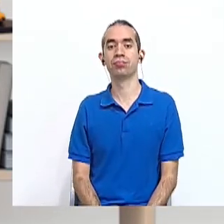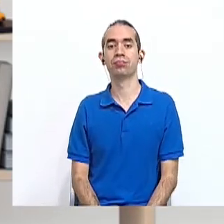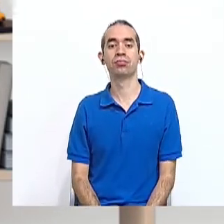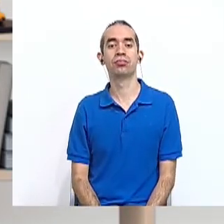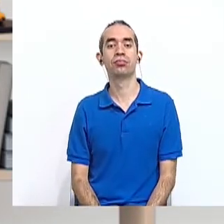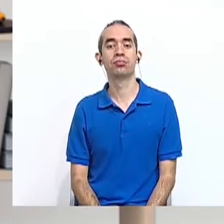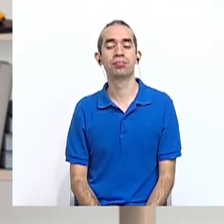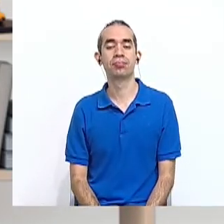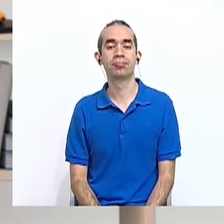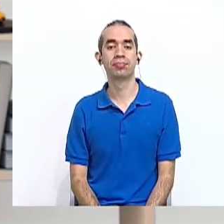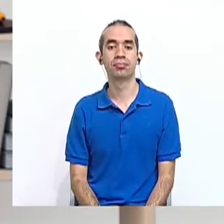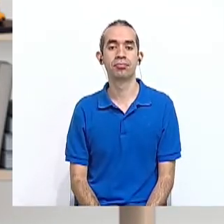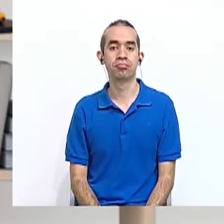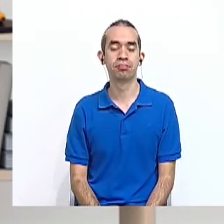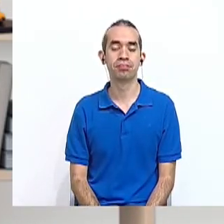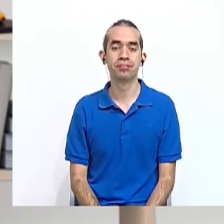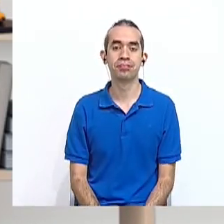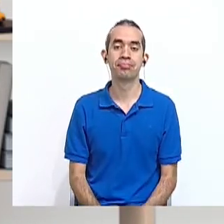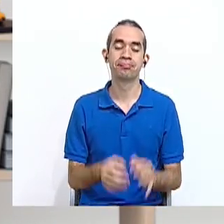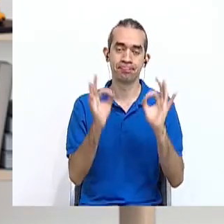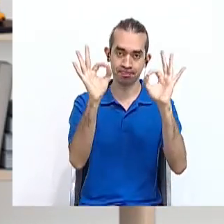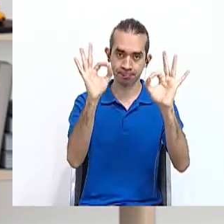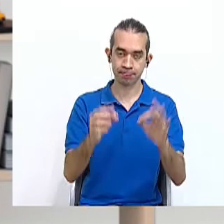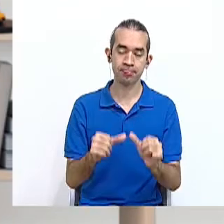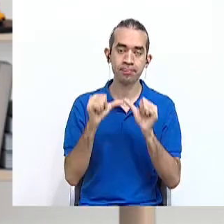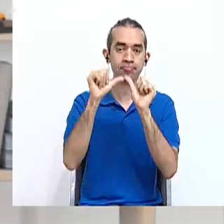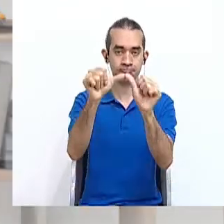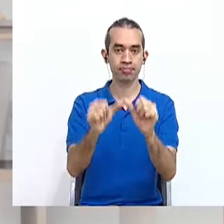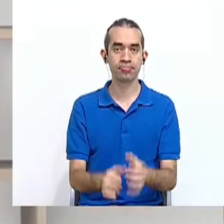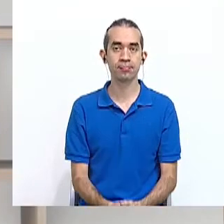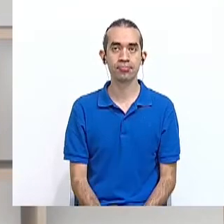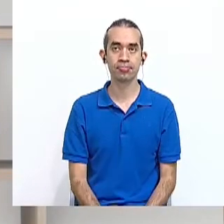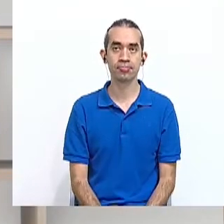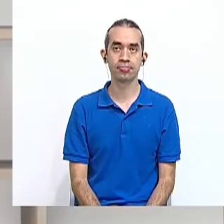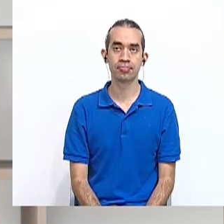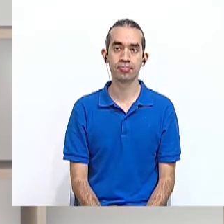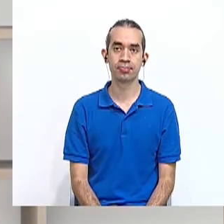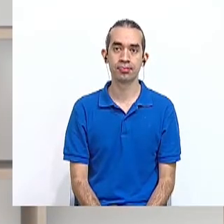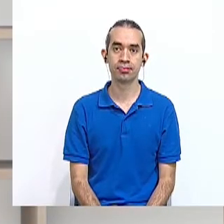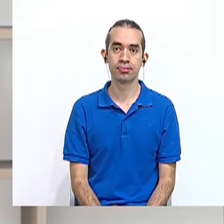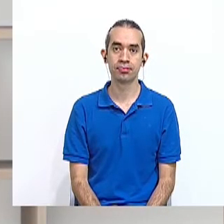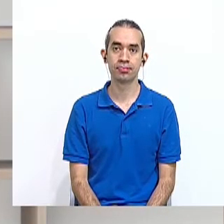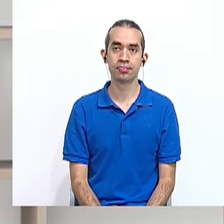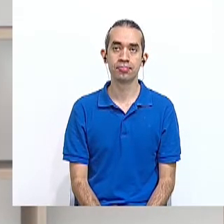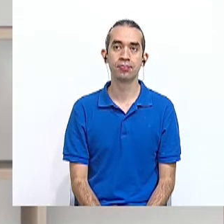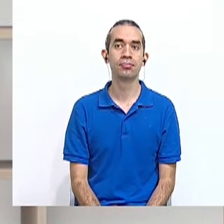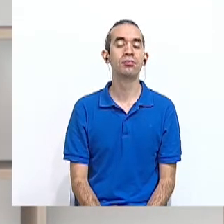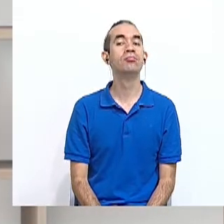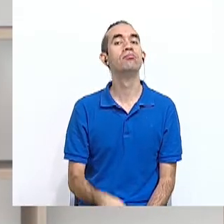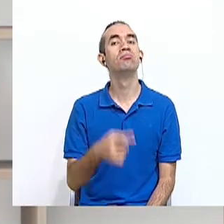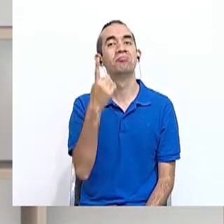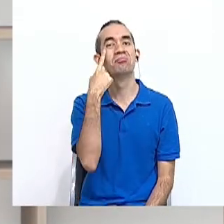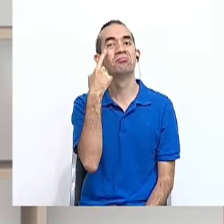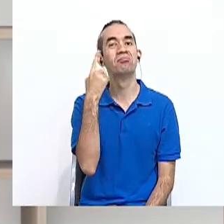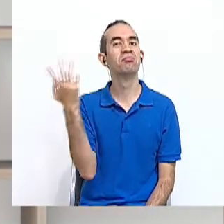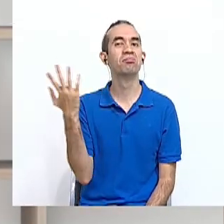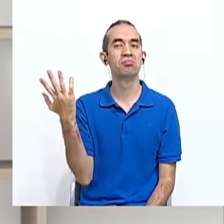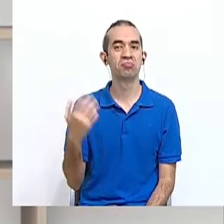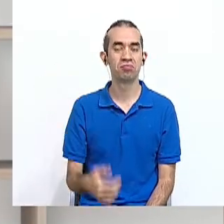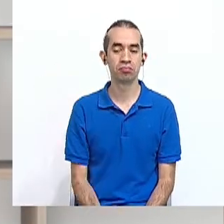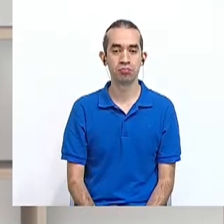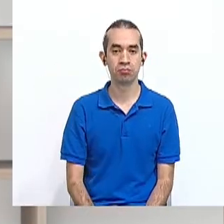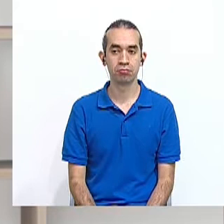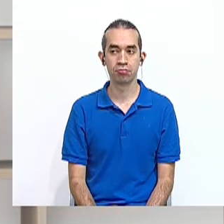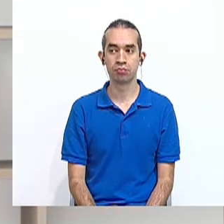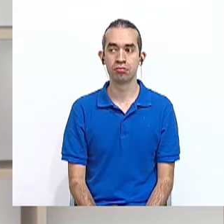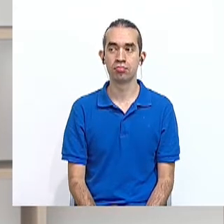lo ponga en práctica en sus textos. Muy bien, vamos a continuar entonces. Hablemos ahora de cómo debe ser